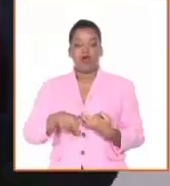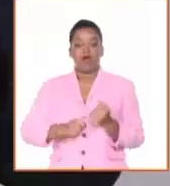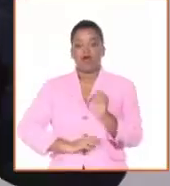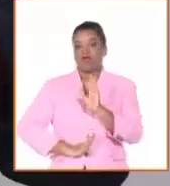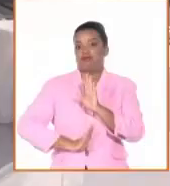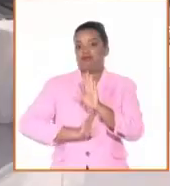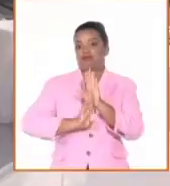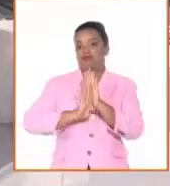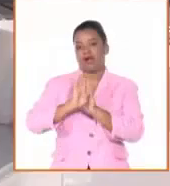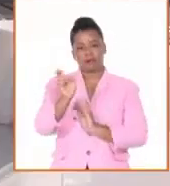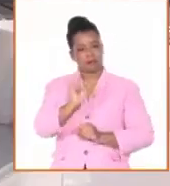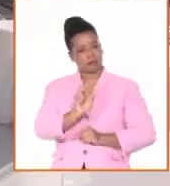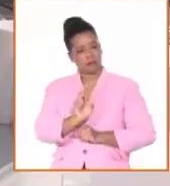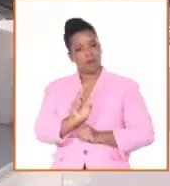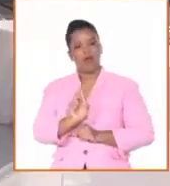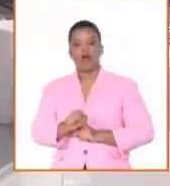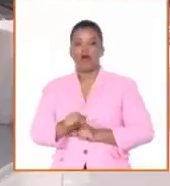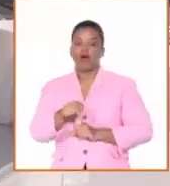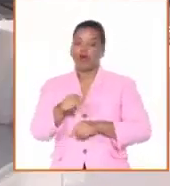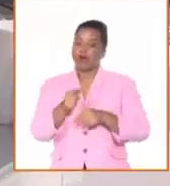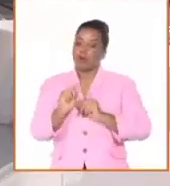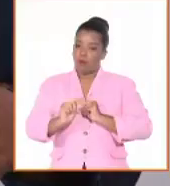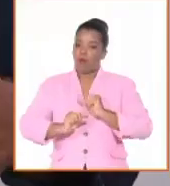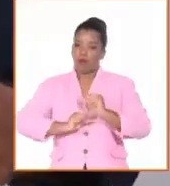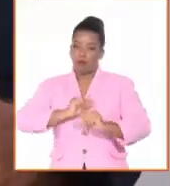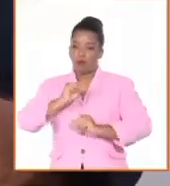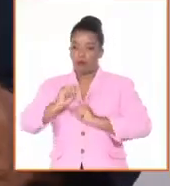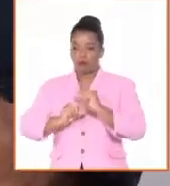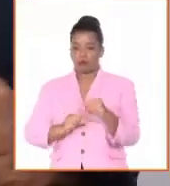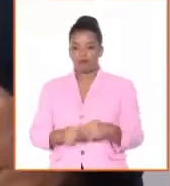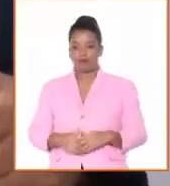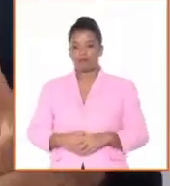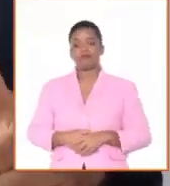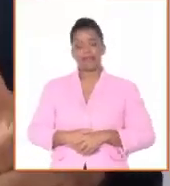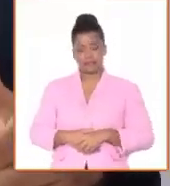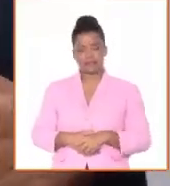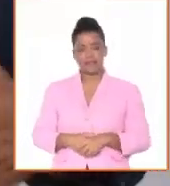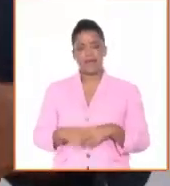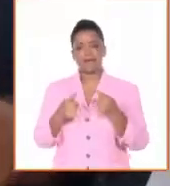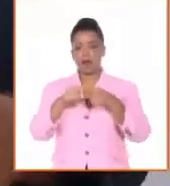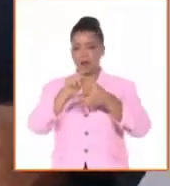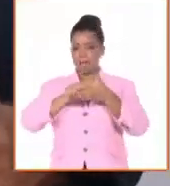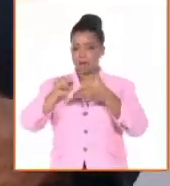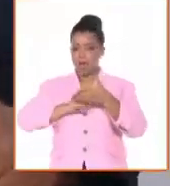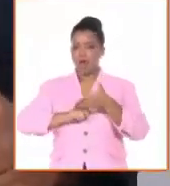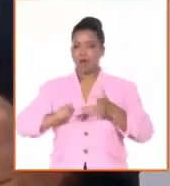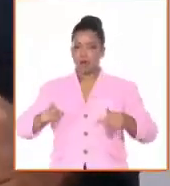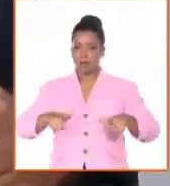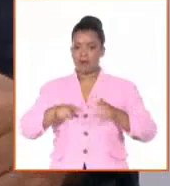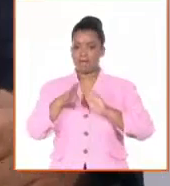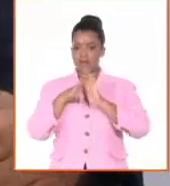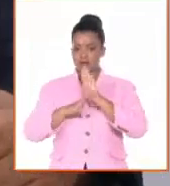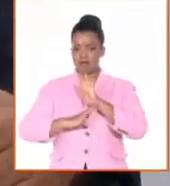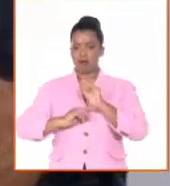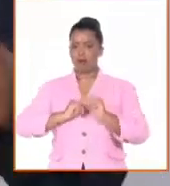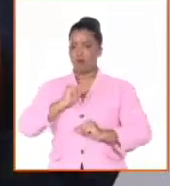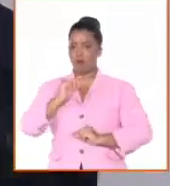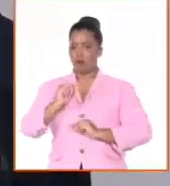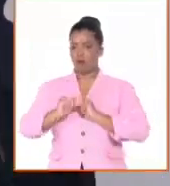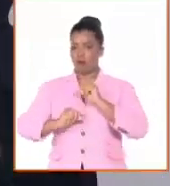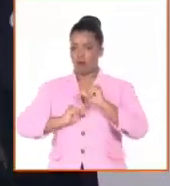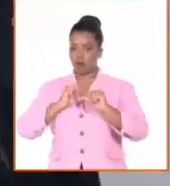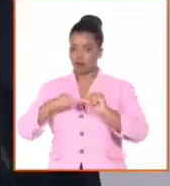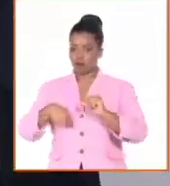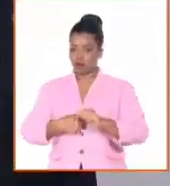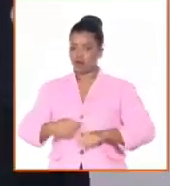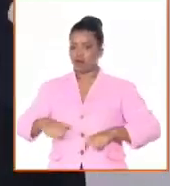de Cara a la población pero con una una estrategia que concibe las medidas por las cuales vamos a ir transitando para